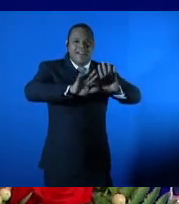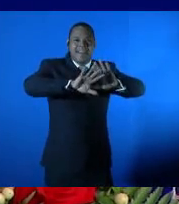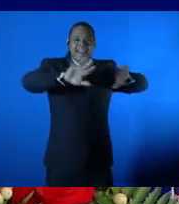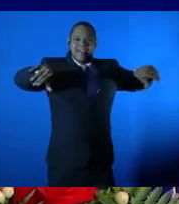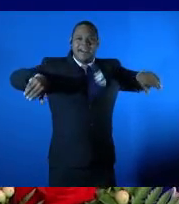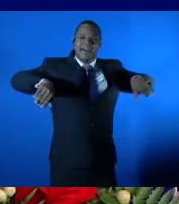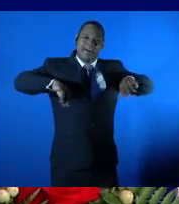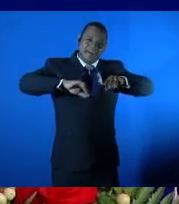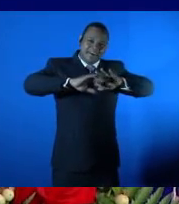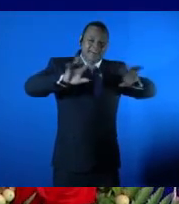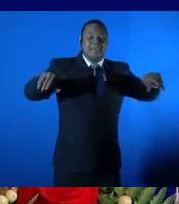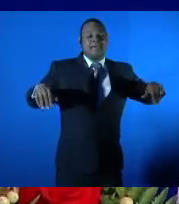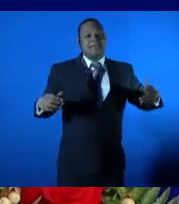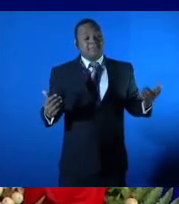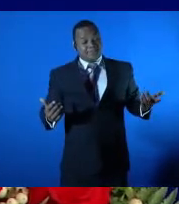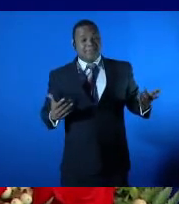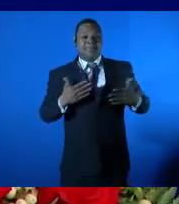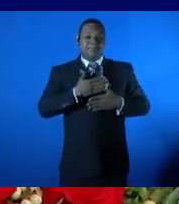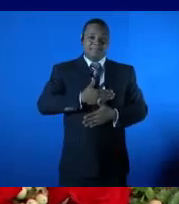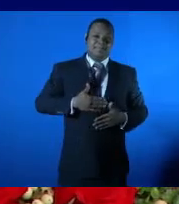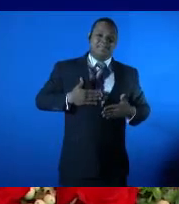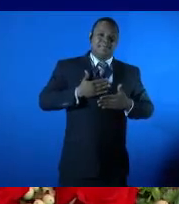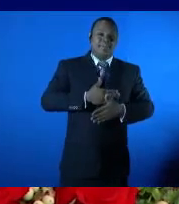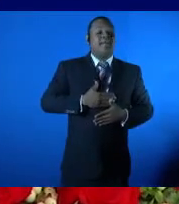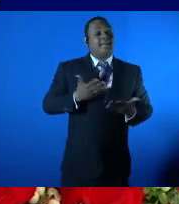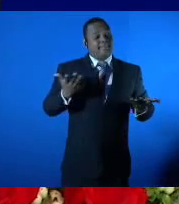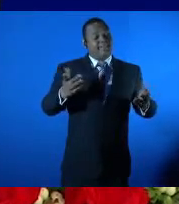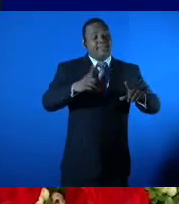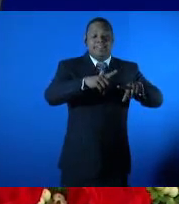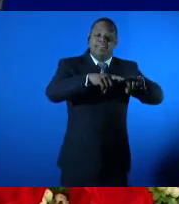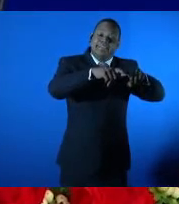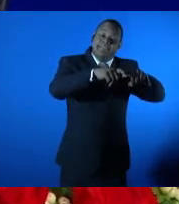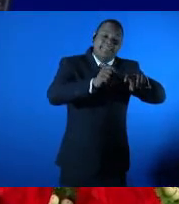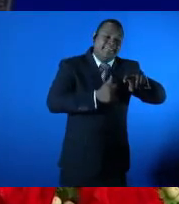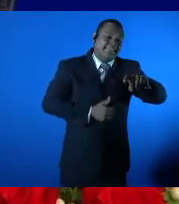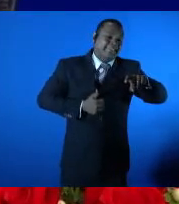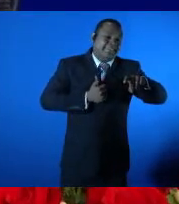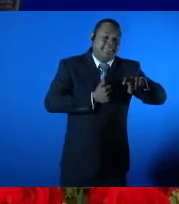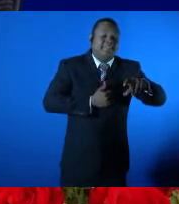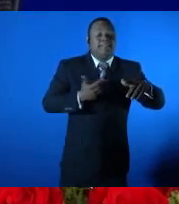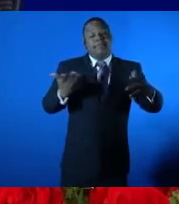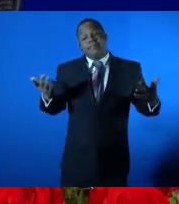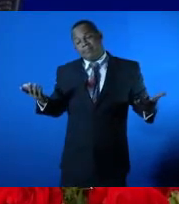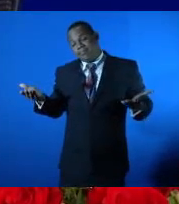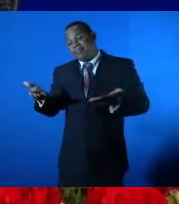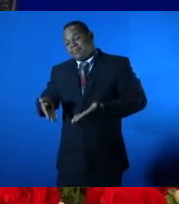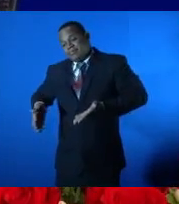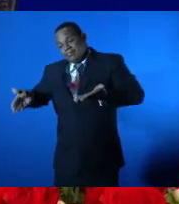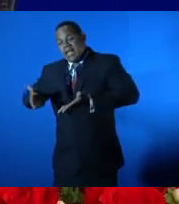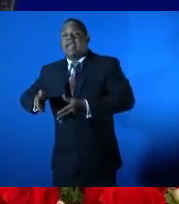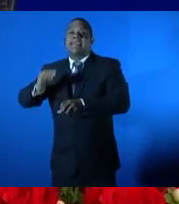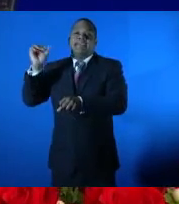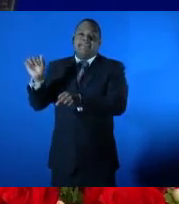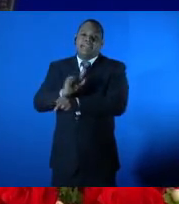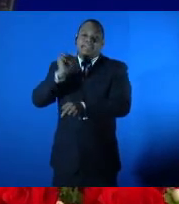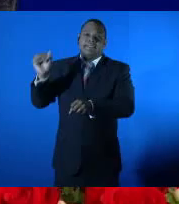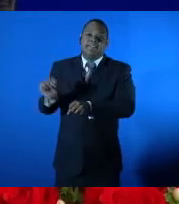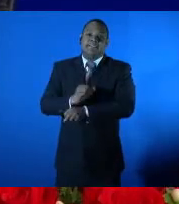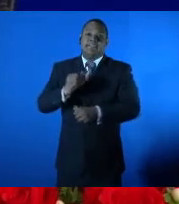del Caribe. Pero volviendo al trabajo, es un honor en particular para Belice